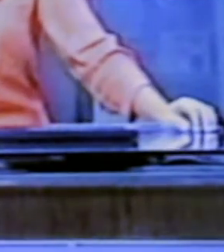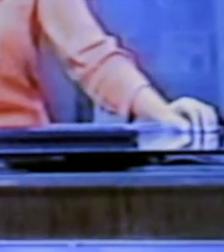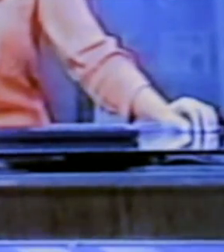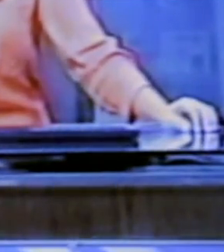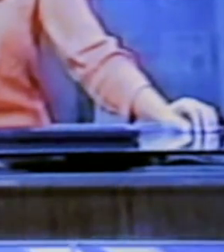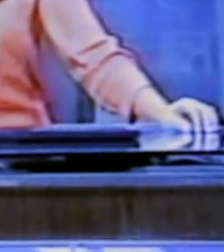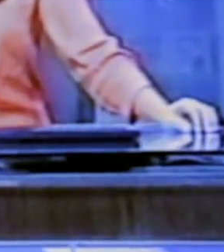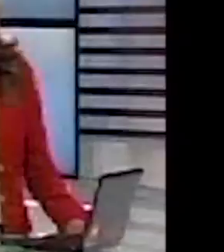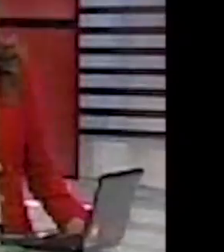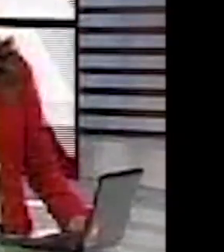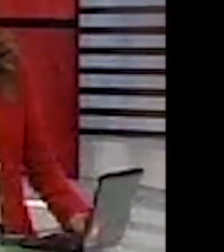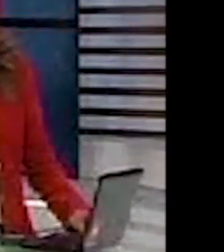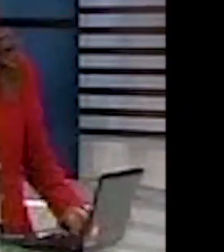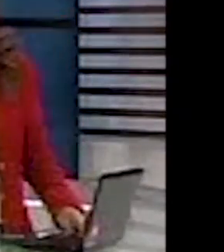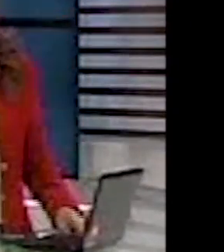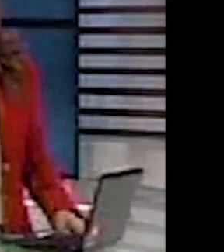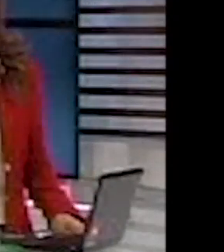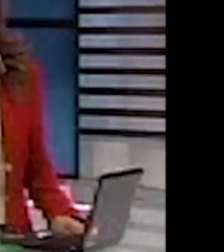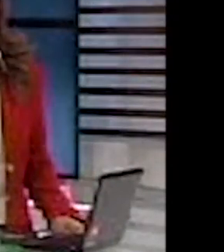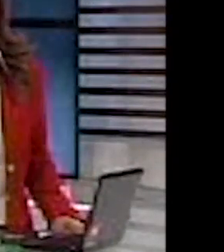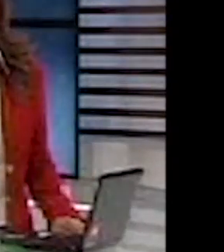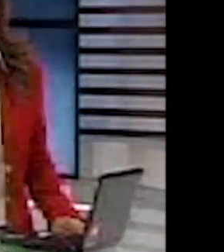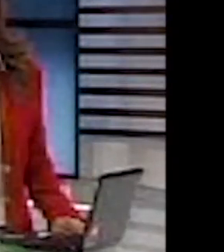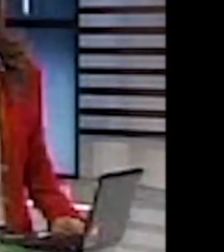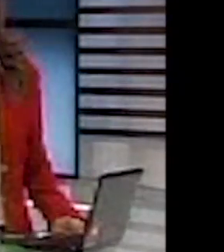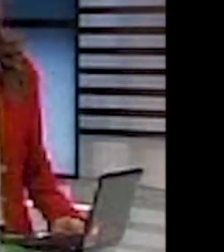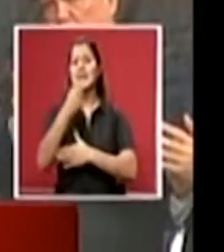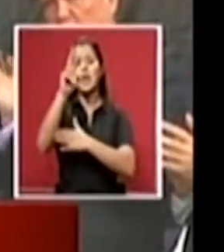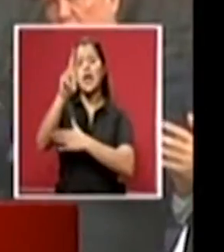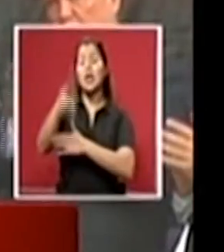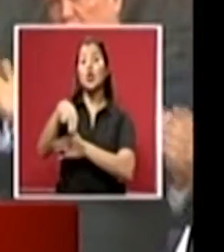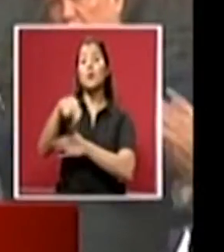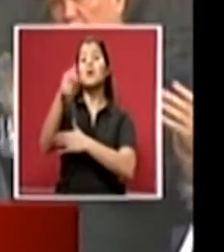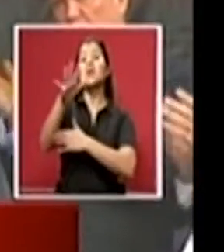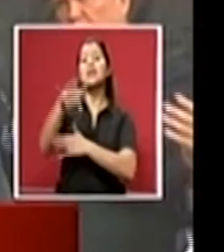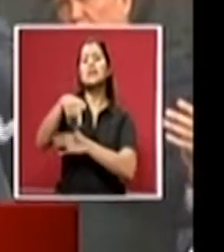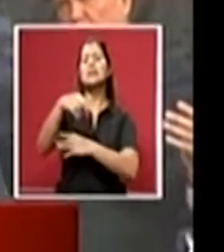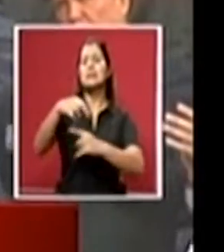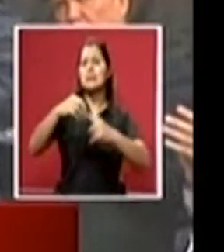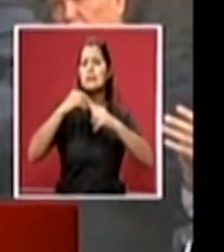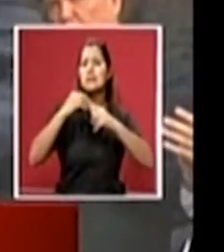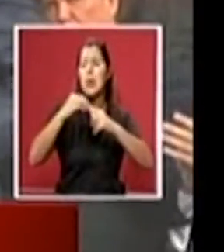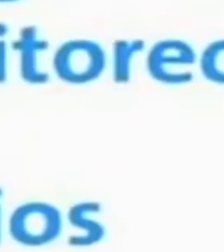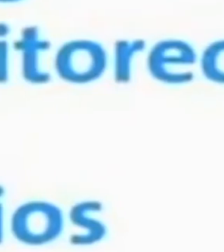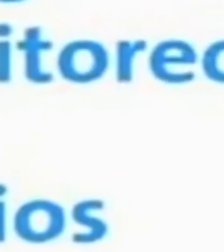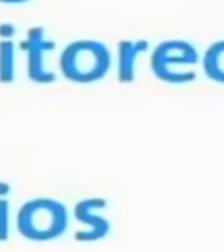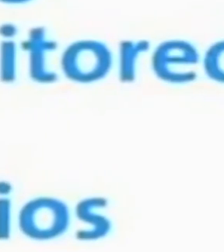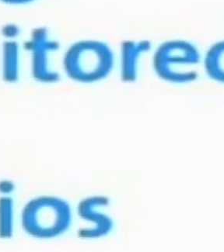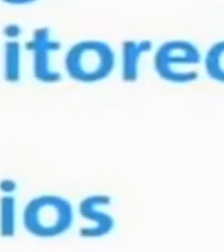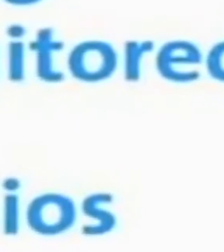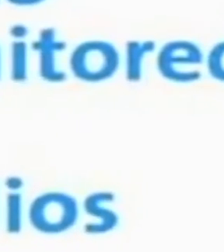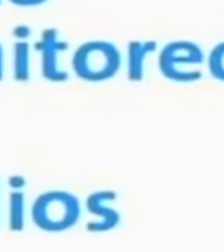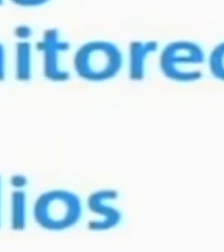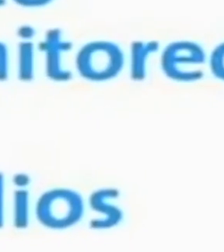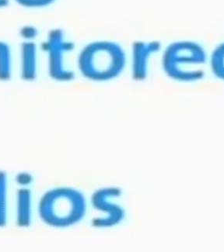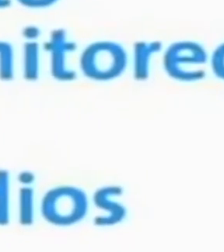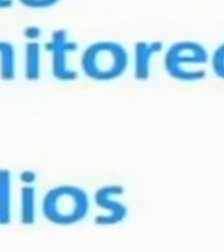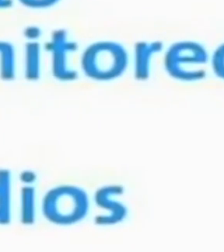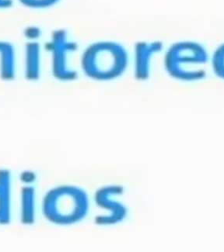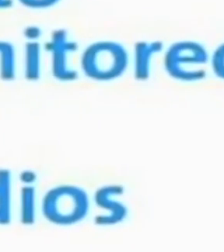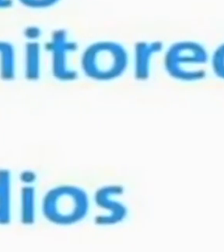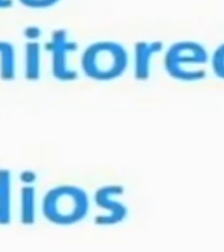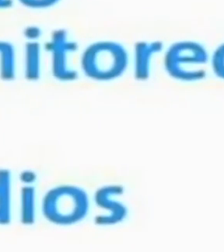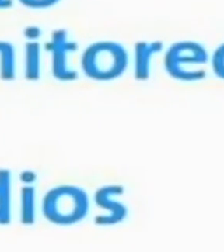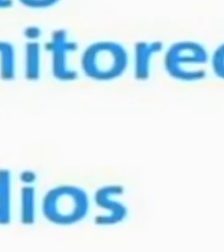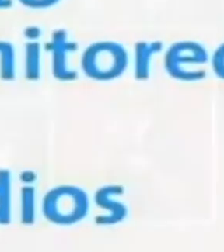gracias por su compañía en otras noticias del chofer de bus o asesinado en walt es prioritario para el gobierno en el contexto del monitoreo global de